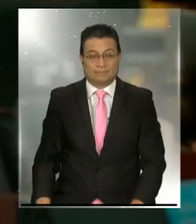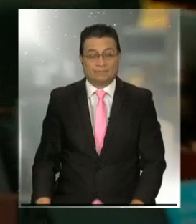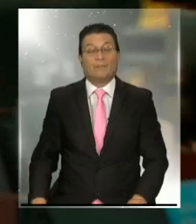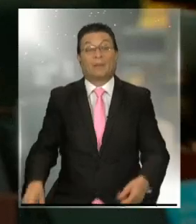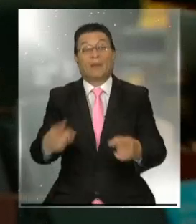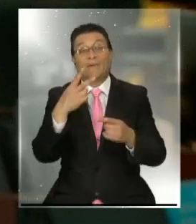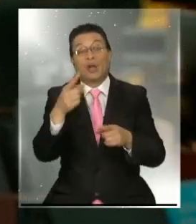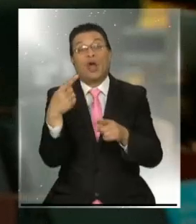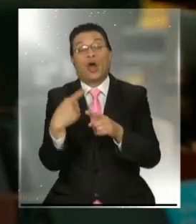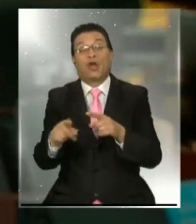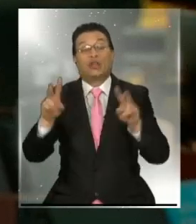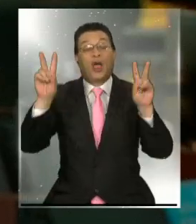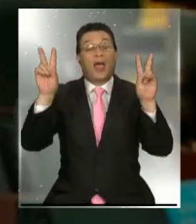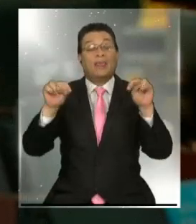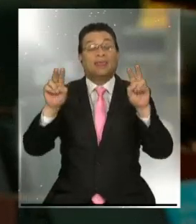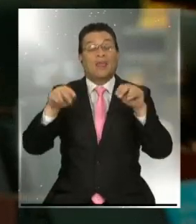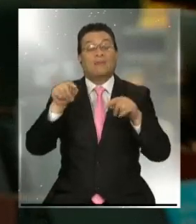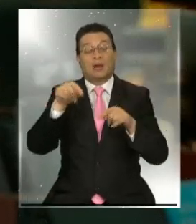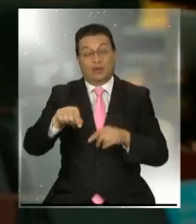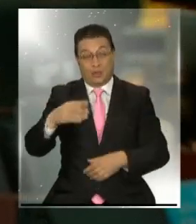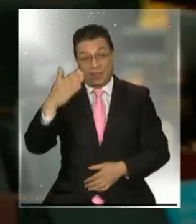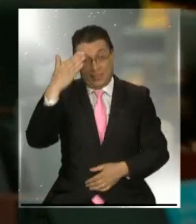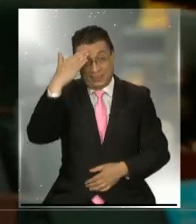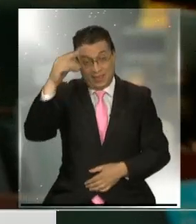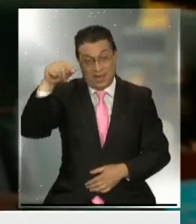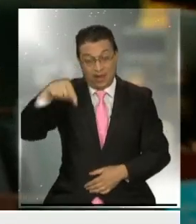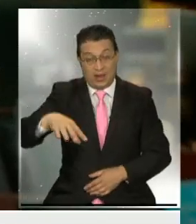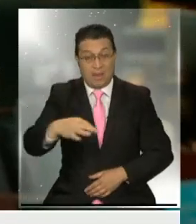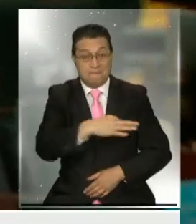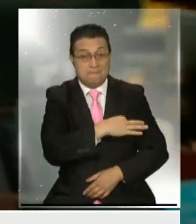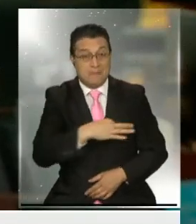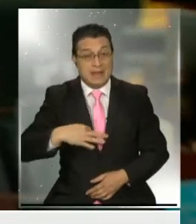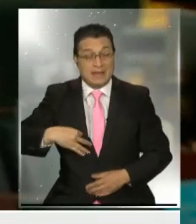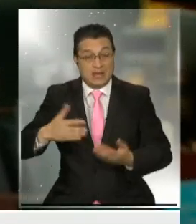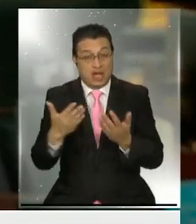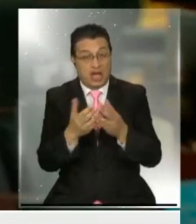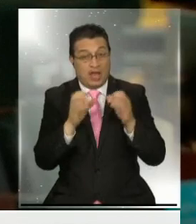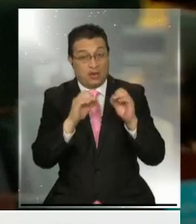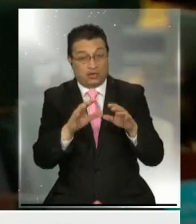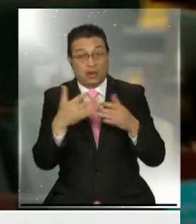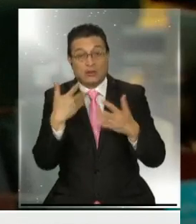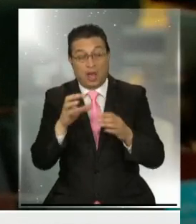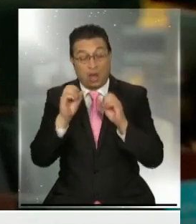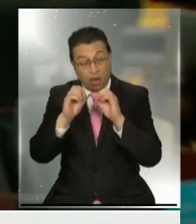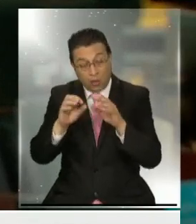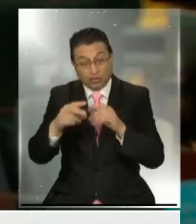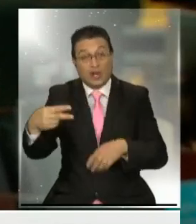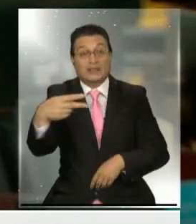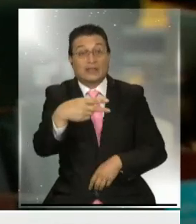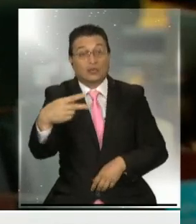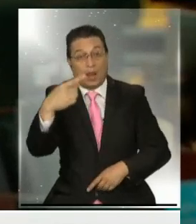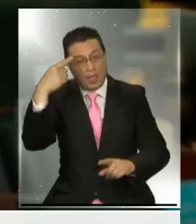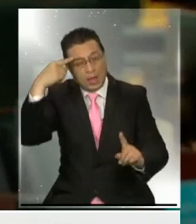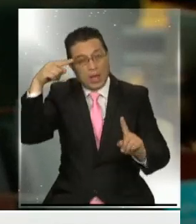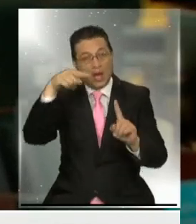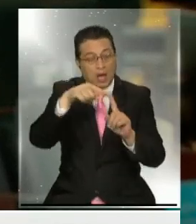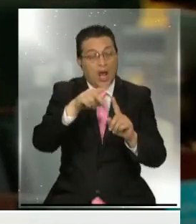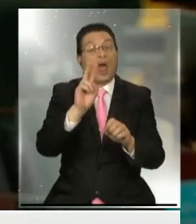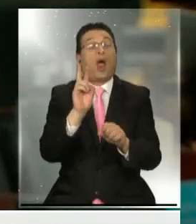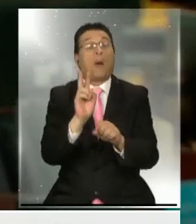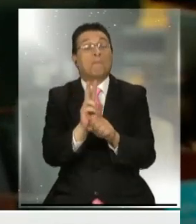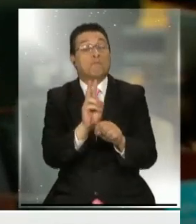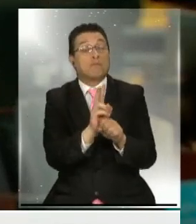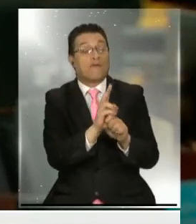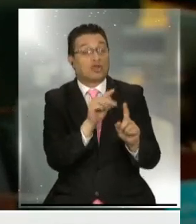bueno vamos a otros temas de la agenda del día de hoy el ministerio de educación elaboró una plataforma web de educación sexual dirigida a todos los profesores